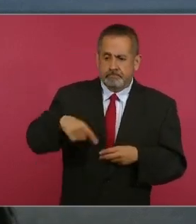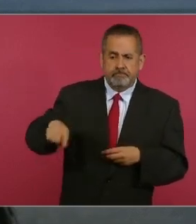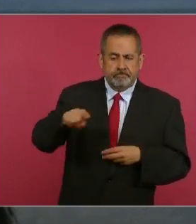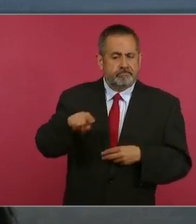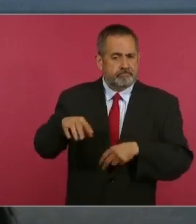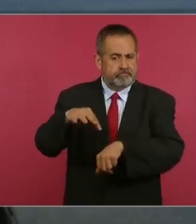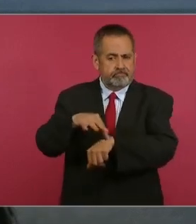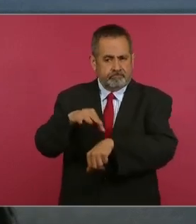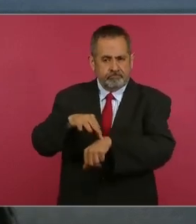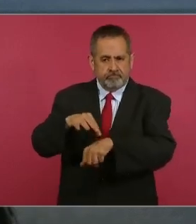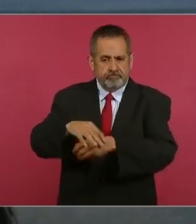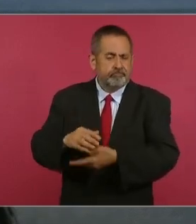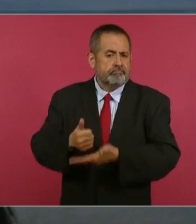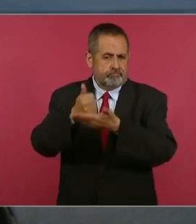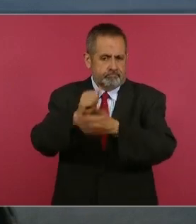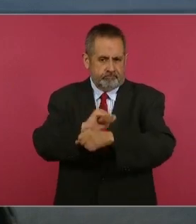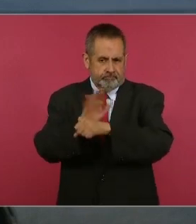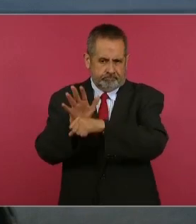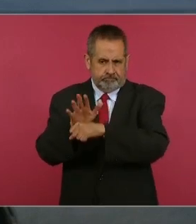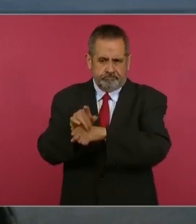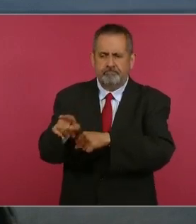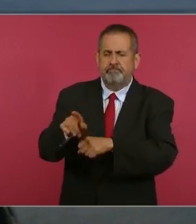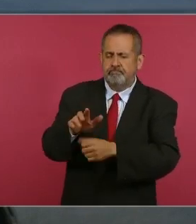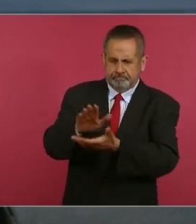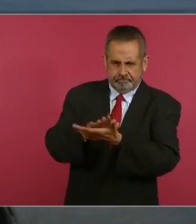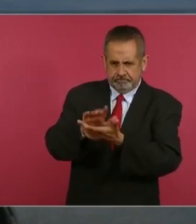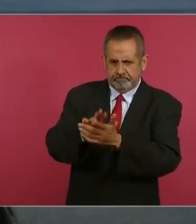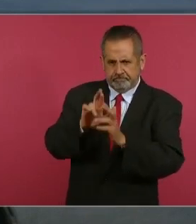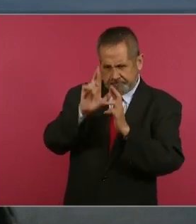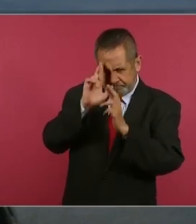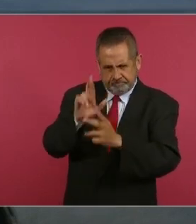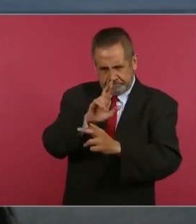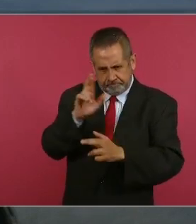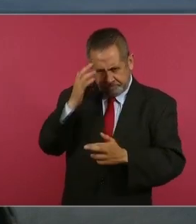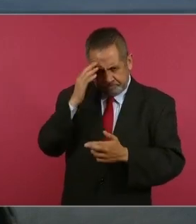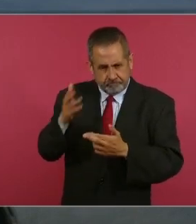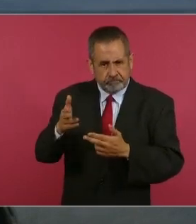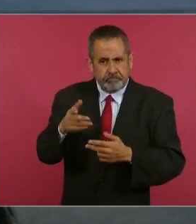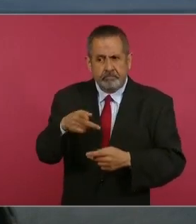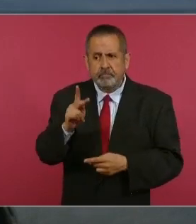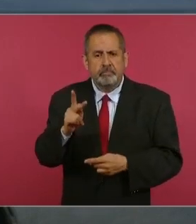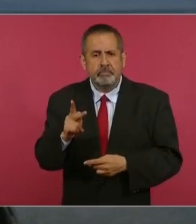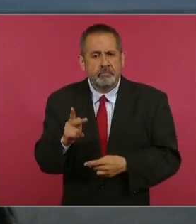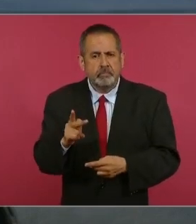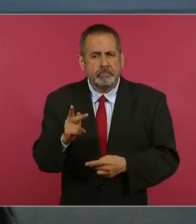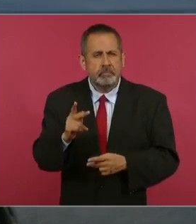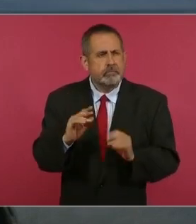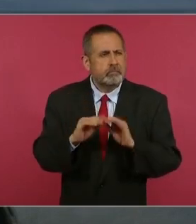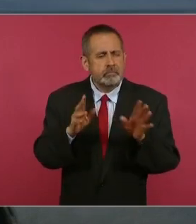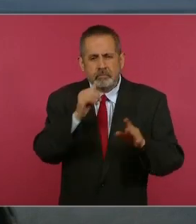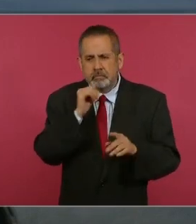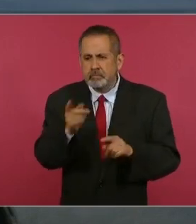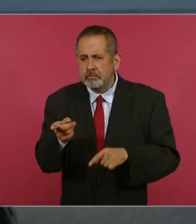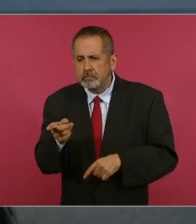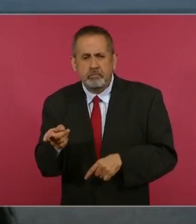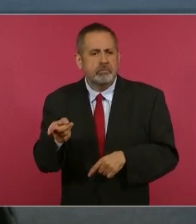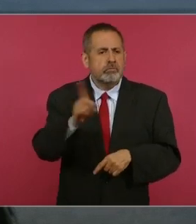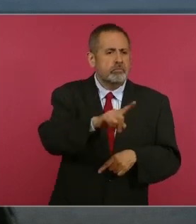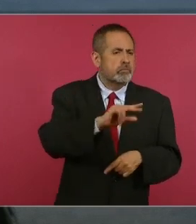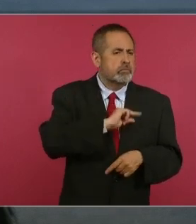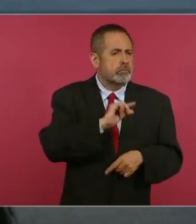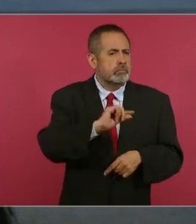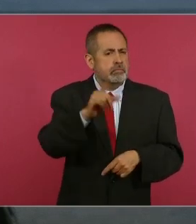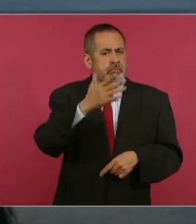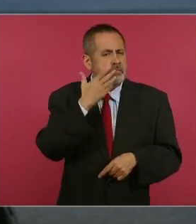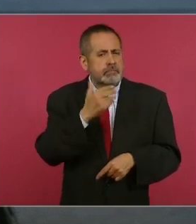estuvieron apoyando en el asunto de la pandemia, pero no hay así esa claridad en otros especialistas, en